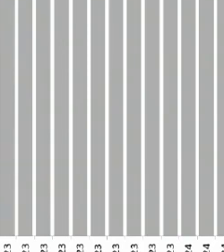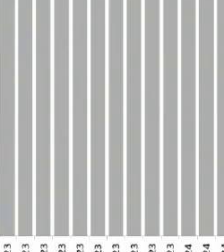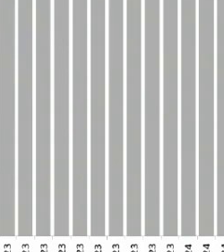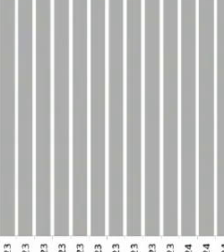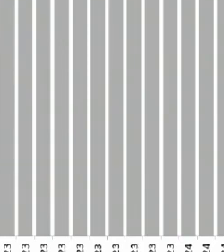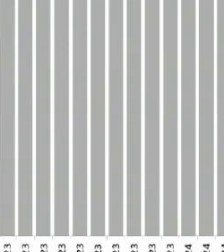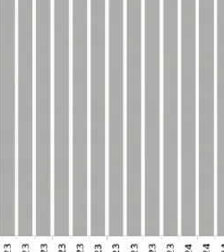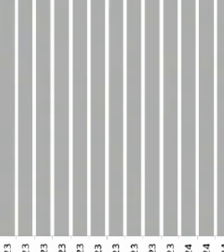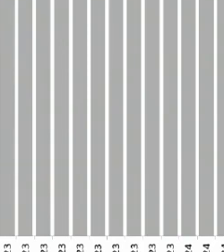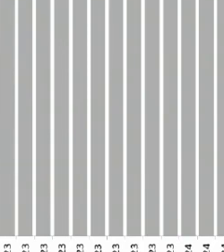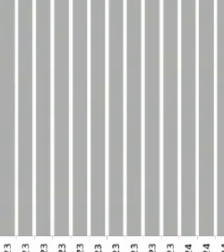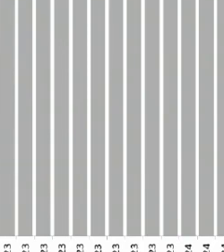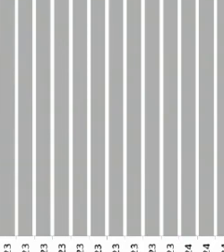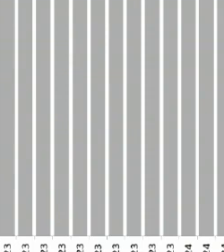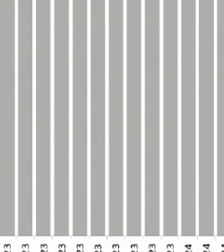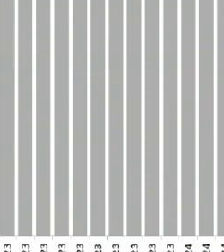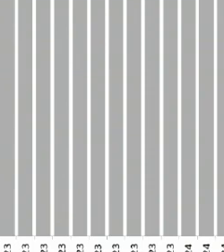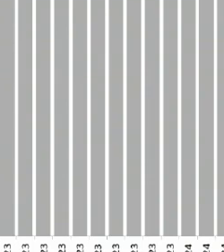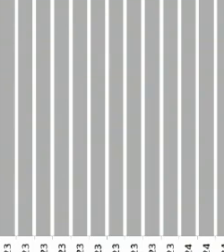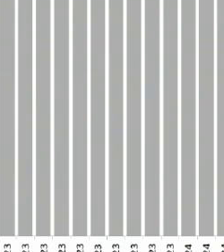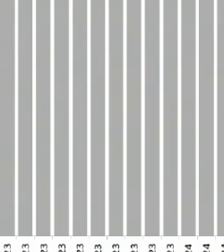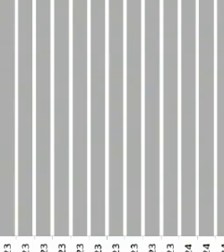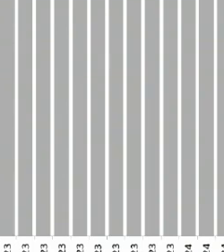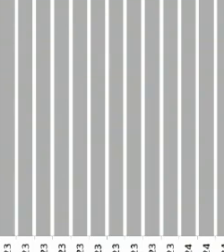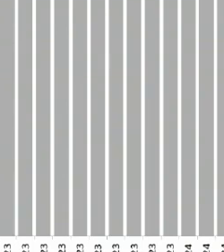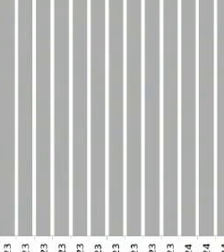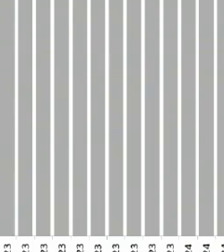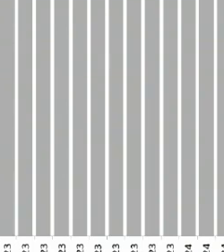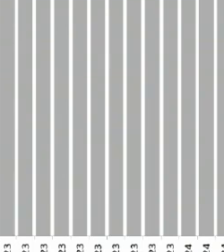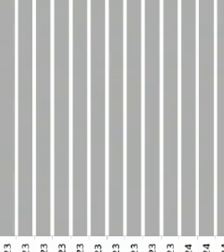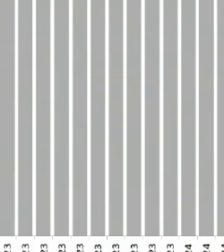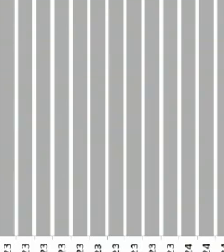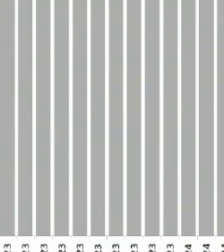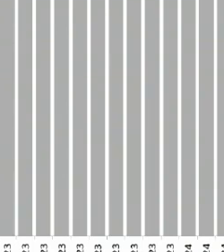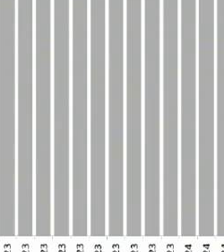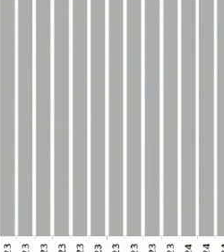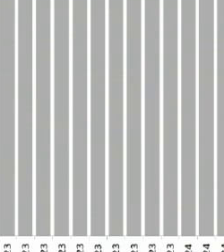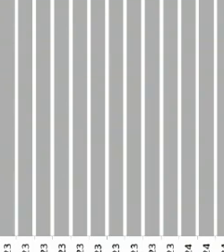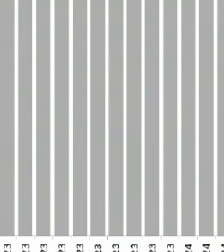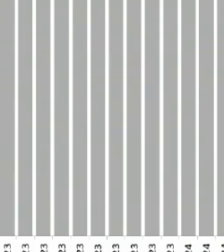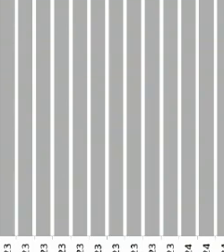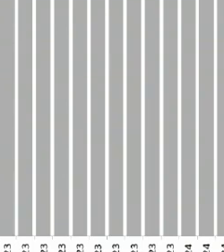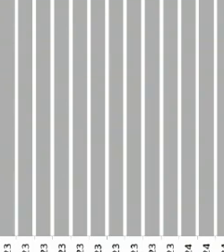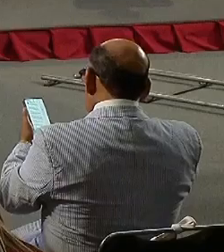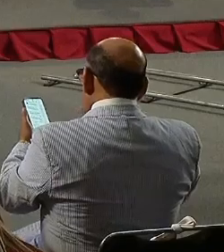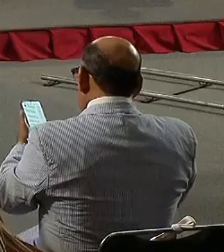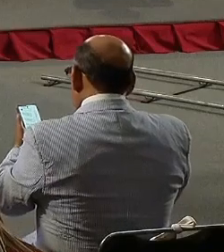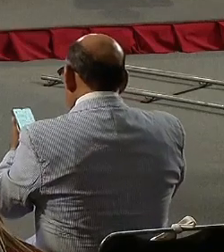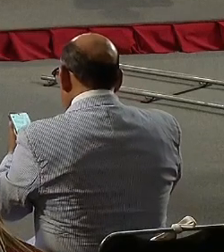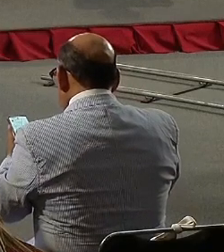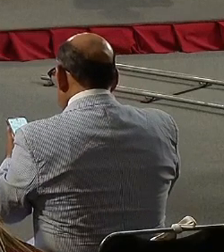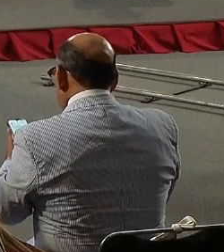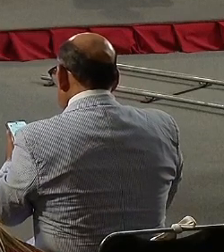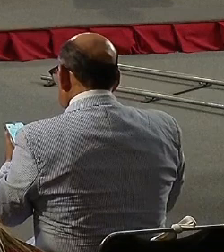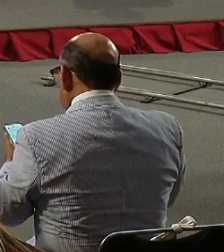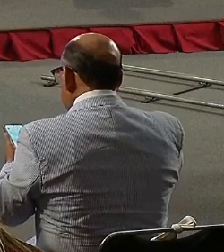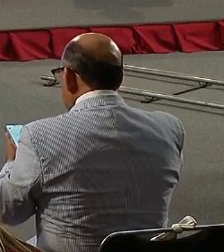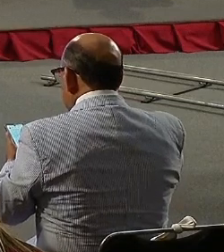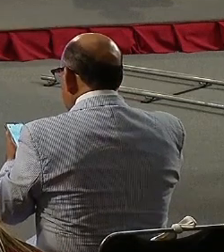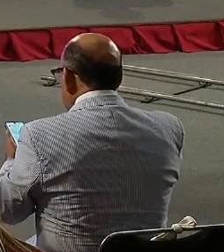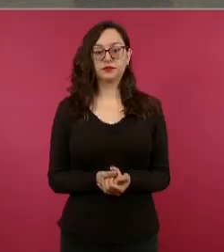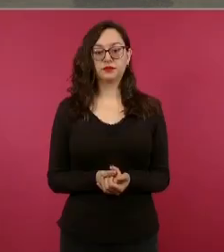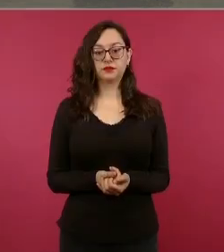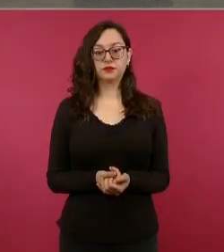solo 14% son eventuales. Además de eso, en lo que va del año, si tomamos